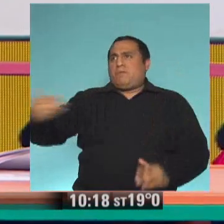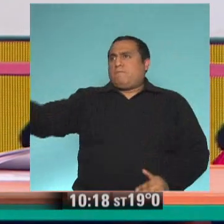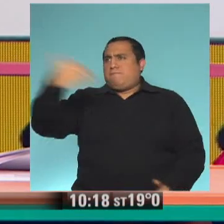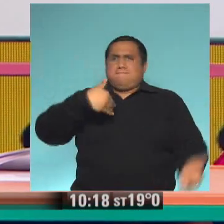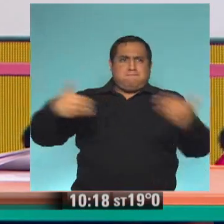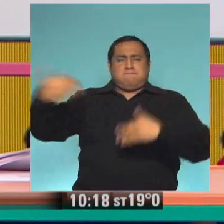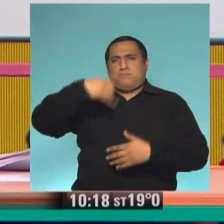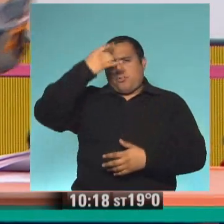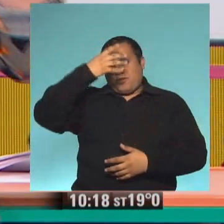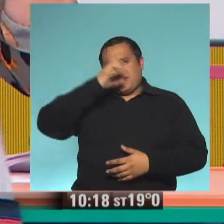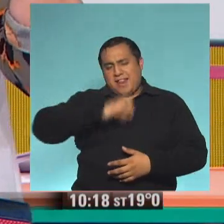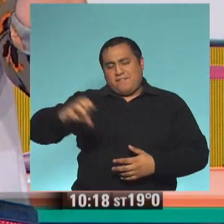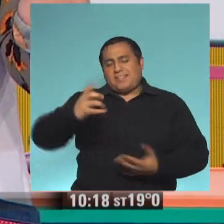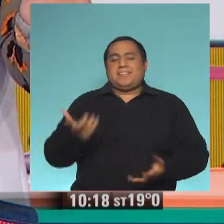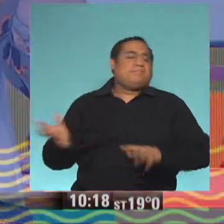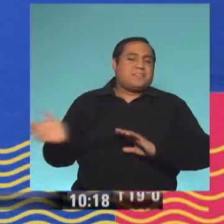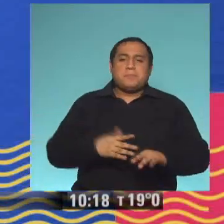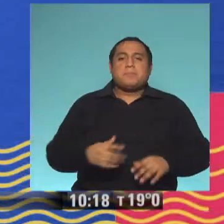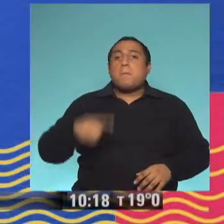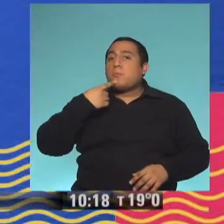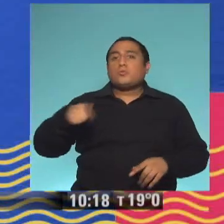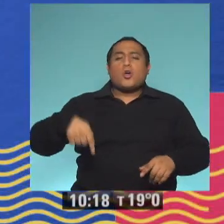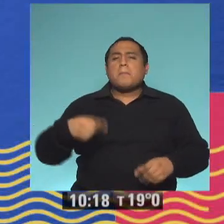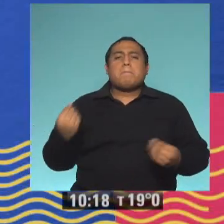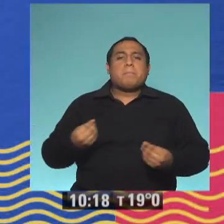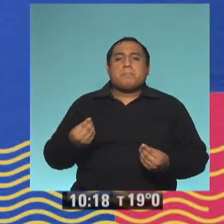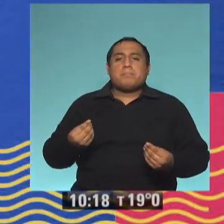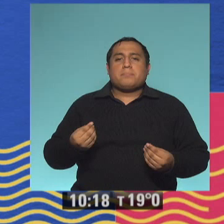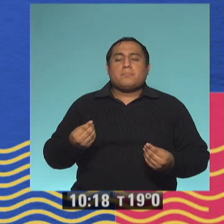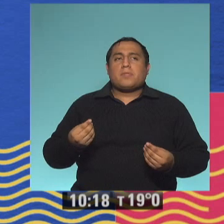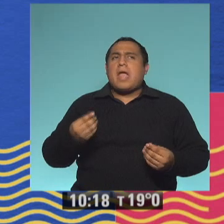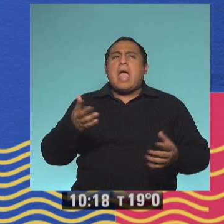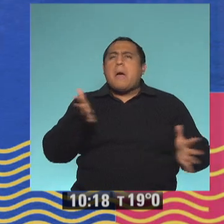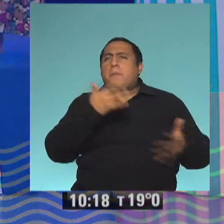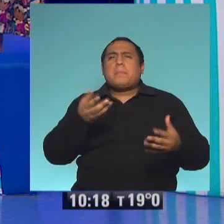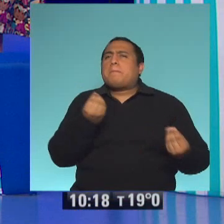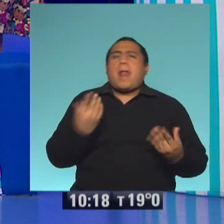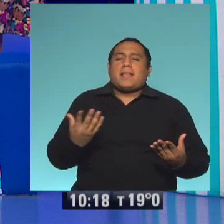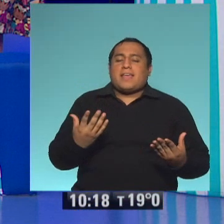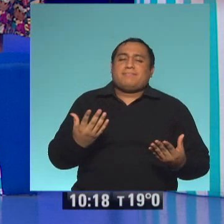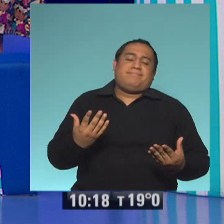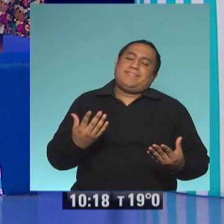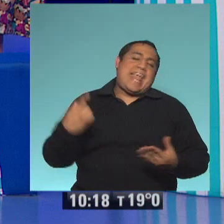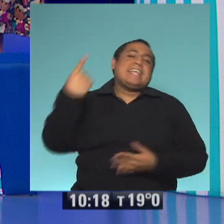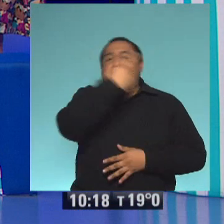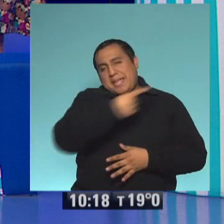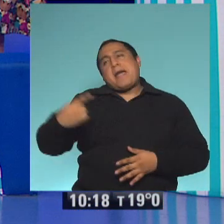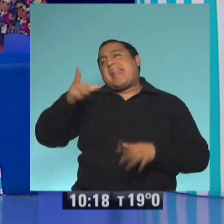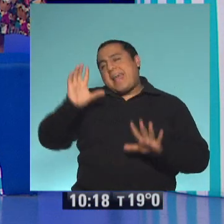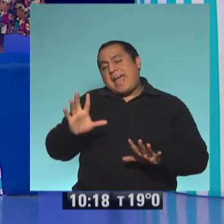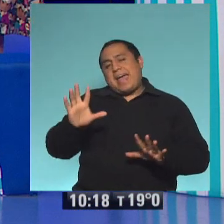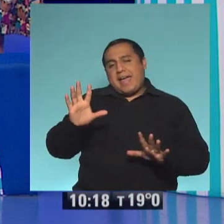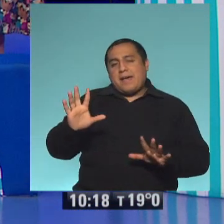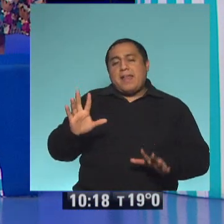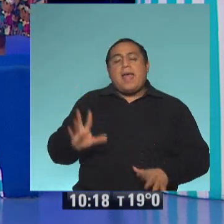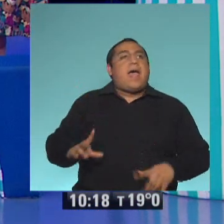la pregunta del día, que es... ¿Para qué sirve el aire? No, esa es la de la semana. ¡Ah, perdón! Está muy vamos